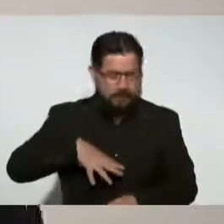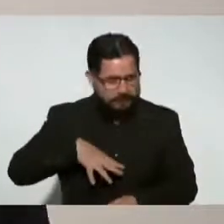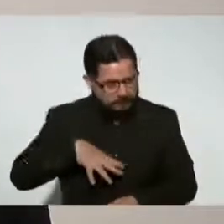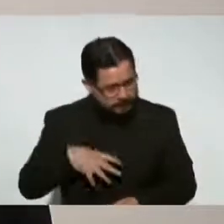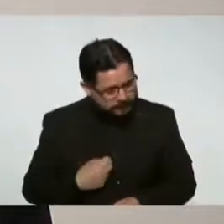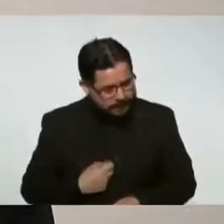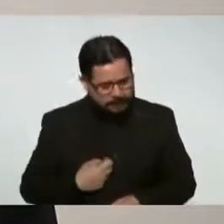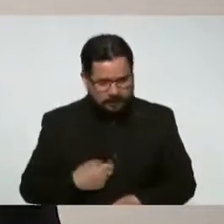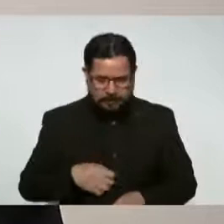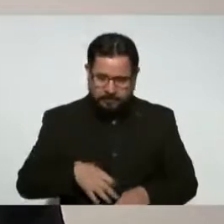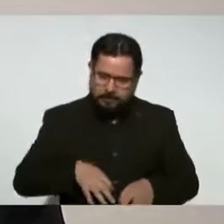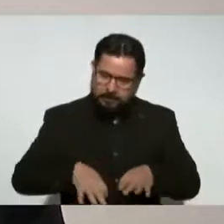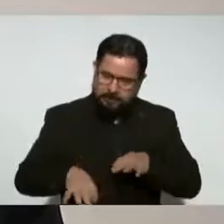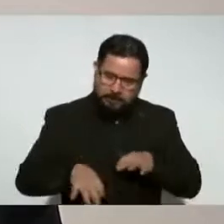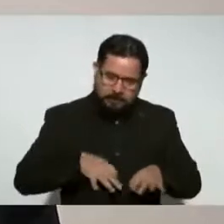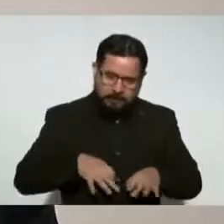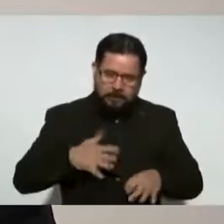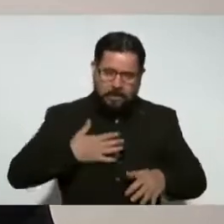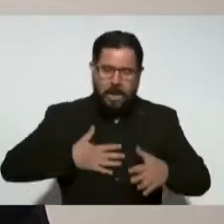enfrentar